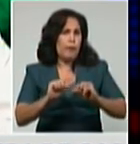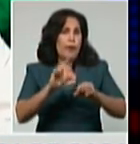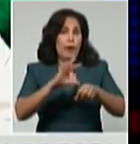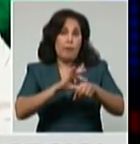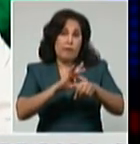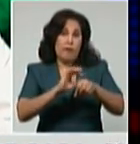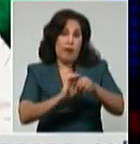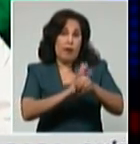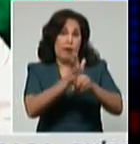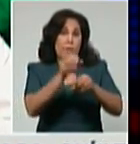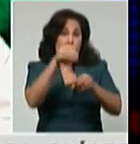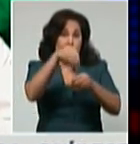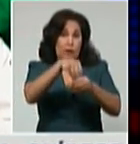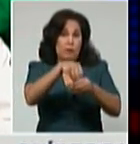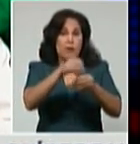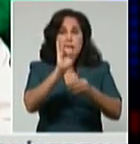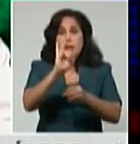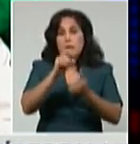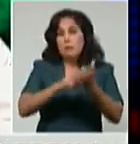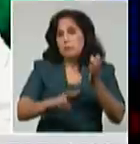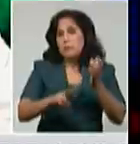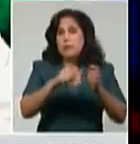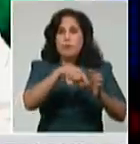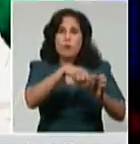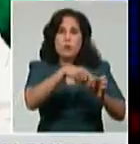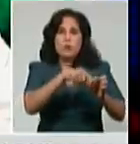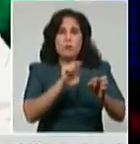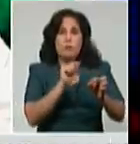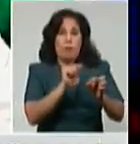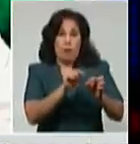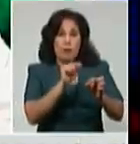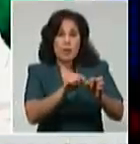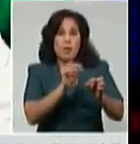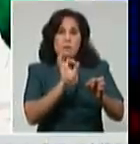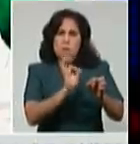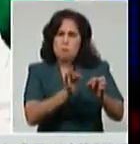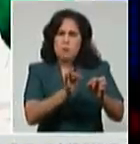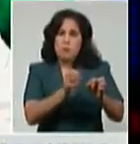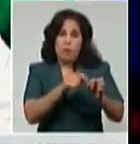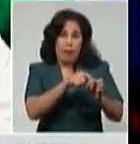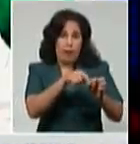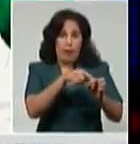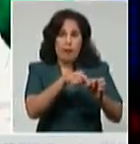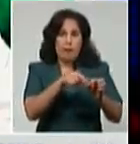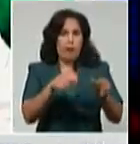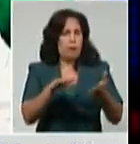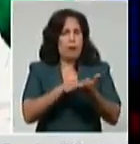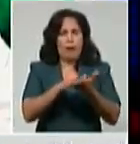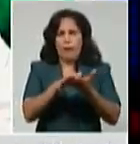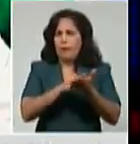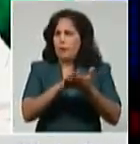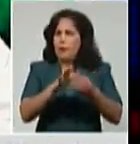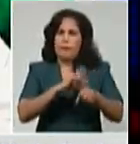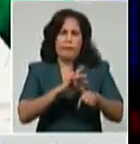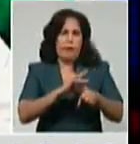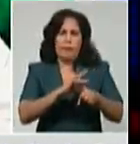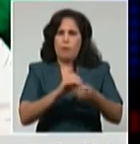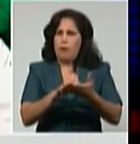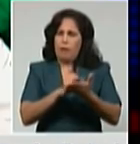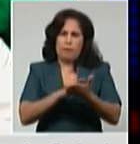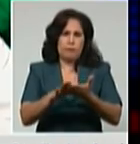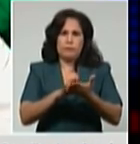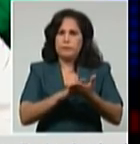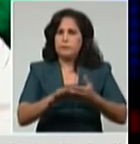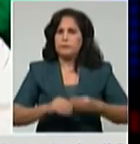mantenemos 7 provincias y el municipio especial con Isla de la Juventud, sin tener casos de